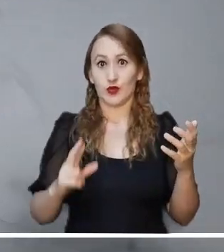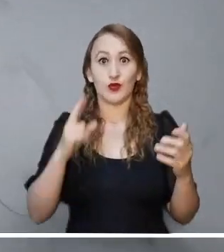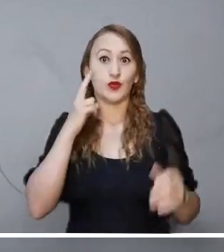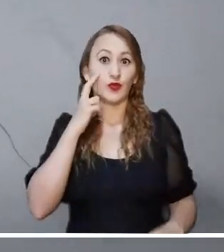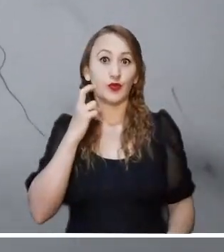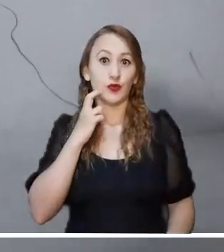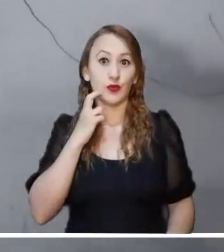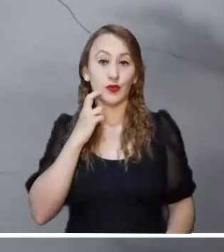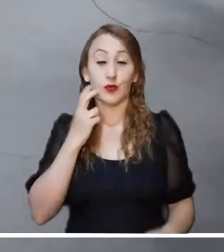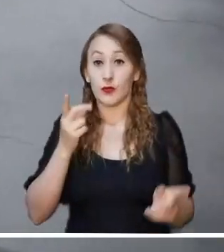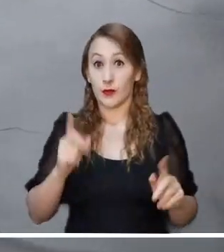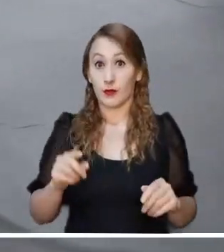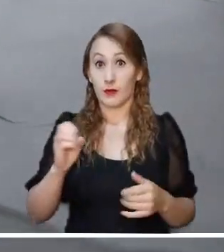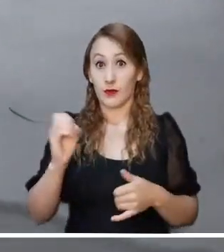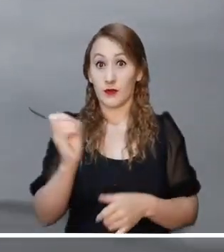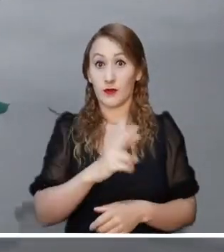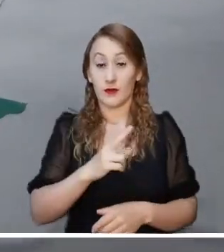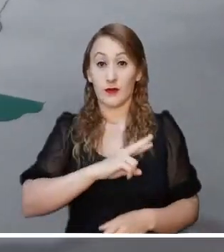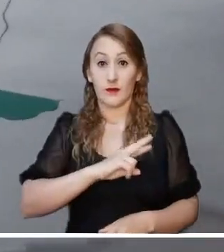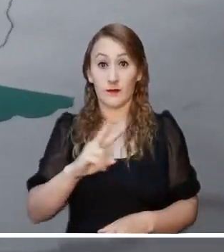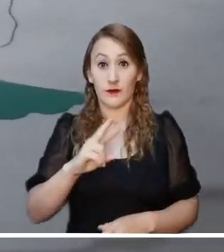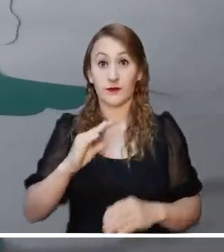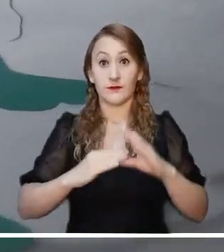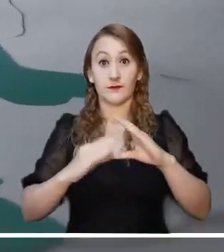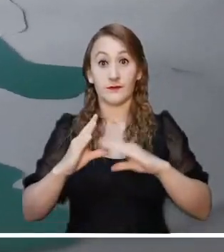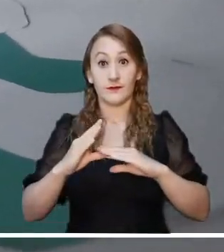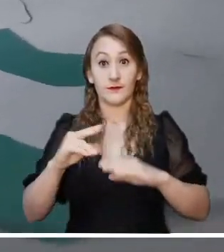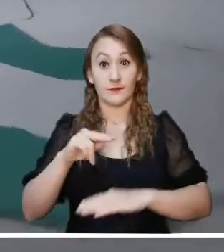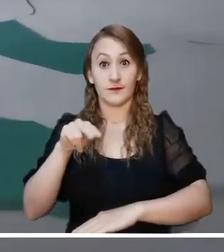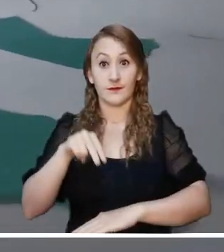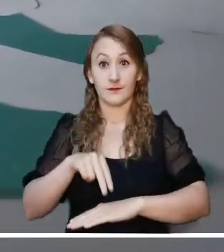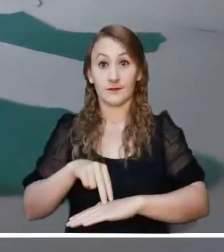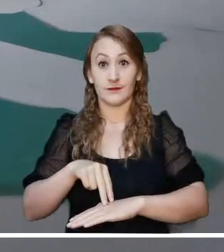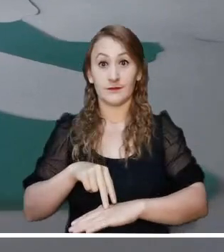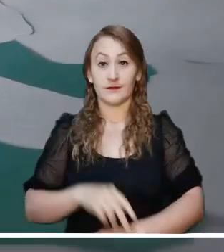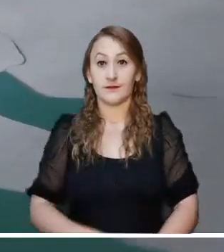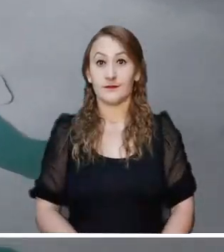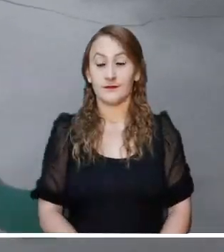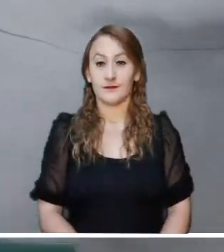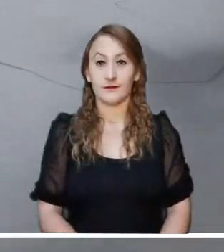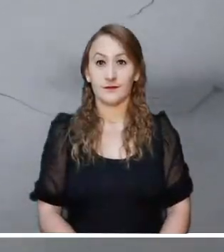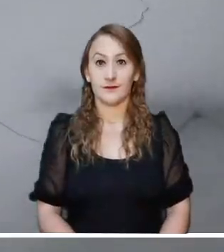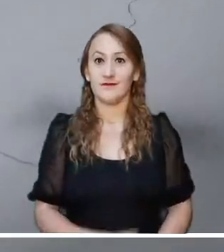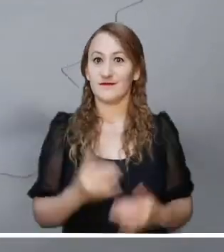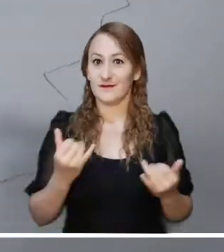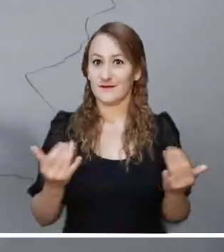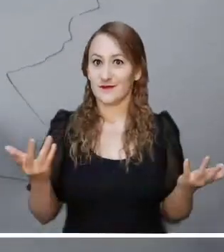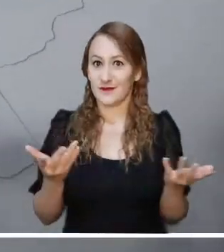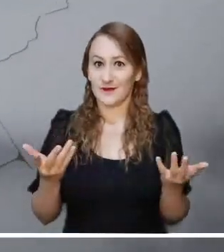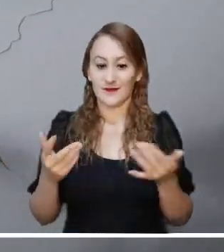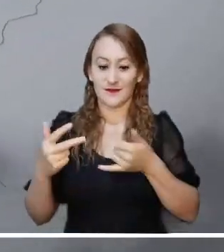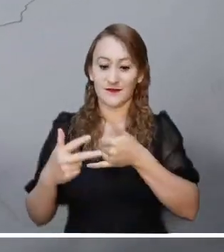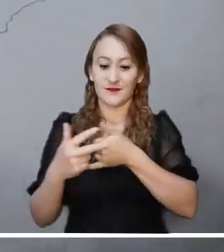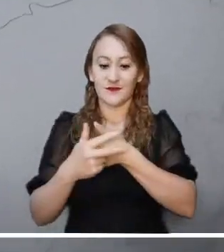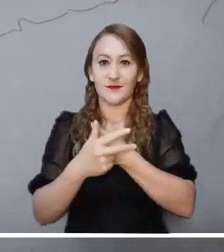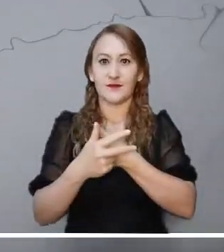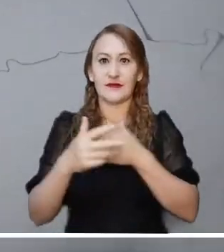La noche del Pacífico estaría nublada y con lluvias importantes en toda la región, particularmente en zonas de Nariño y Cauca.